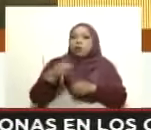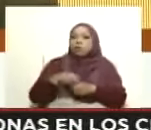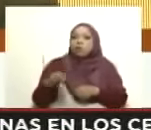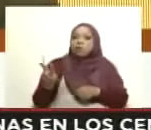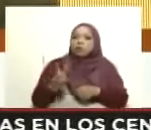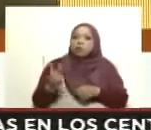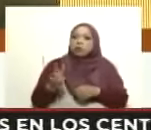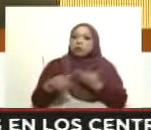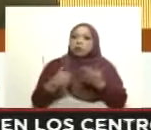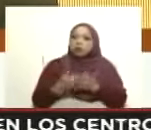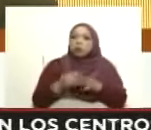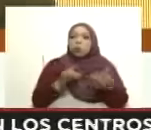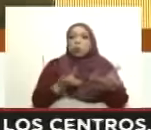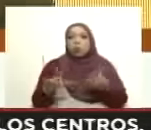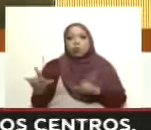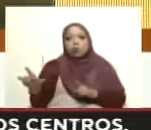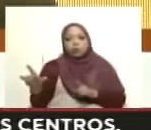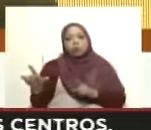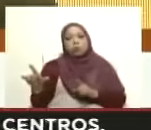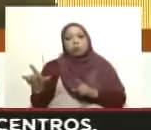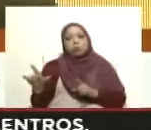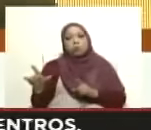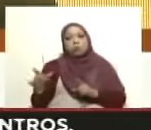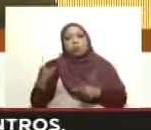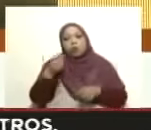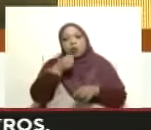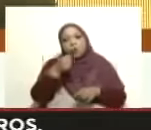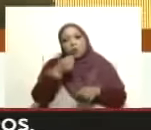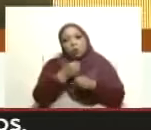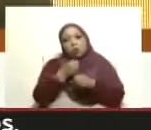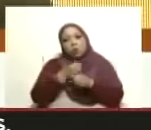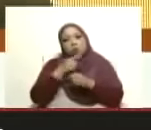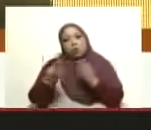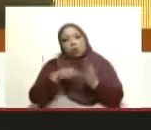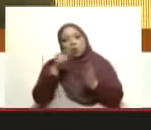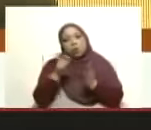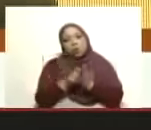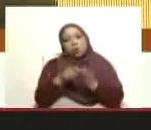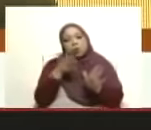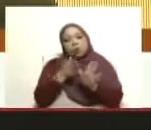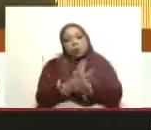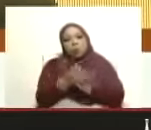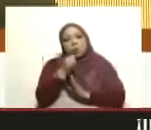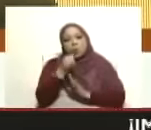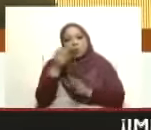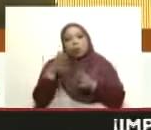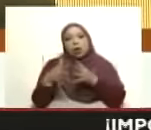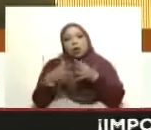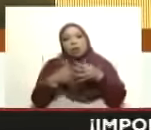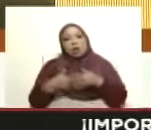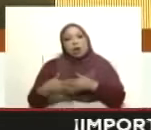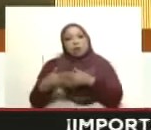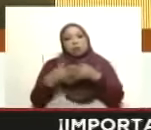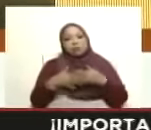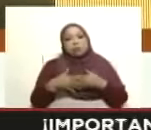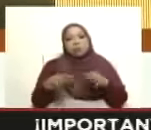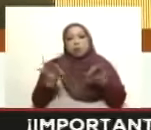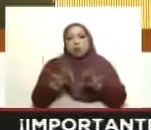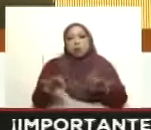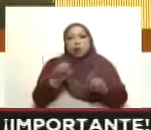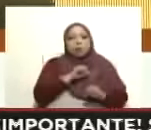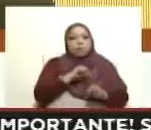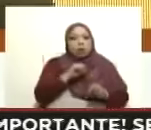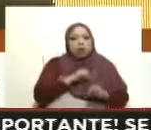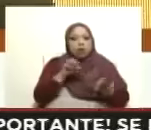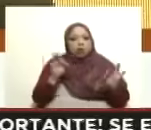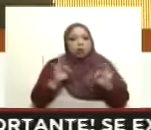ayer en una declaración completamente guerrerista completamente genuflexa al imperio norteamericano nosotros no le tenemos miedo a ningún